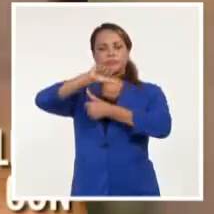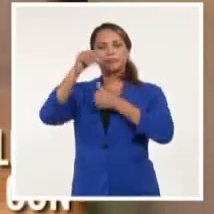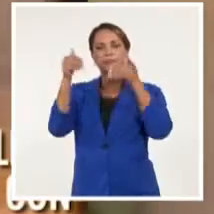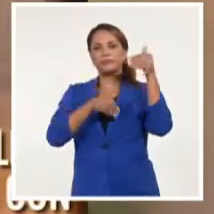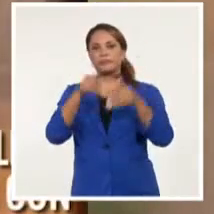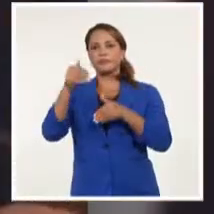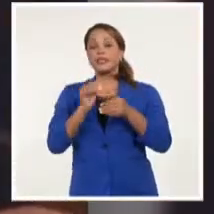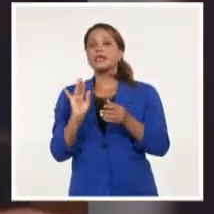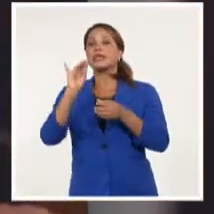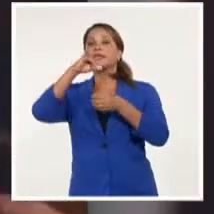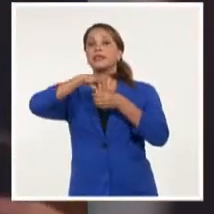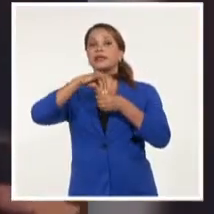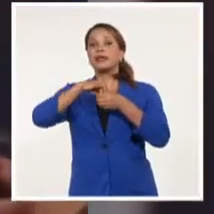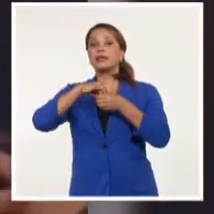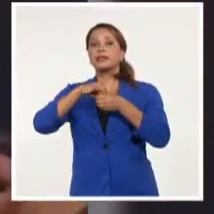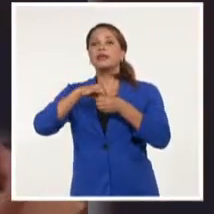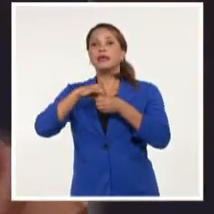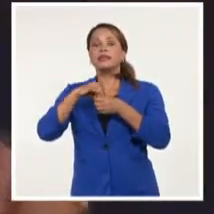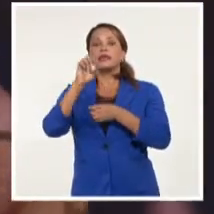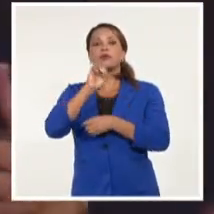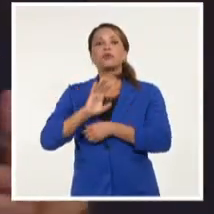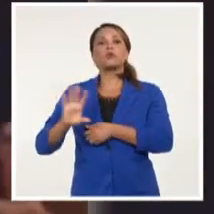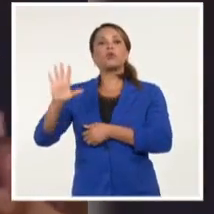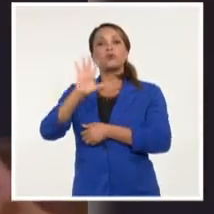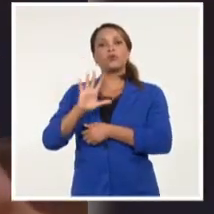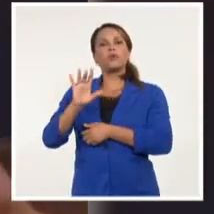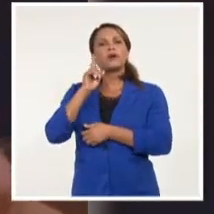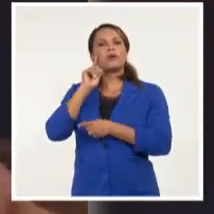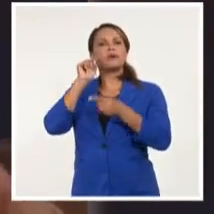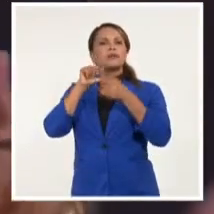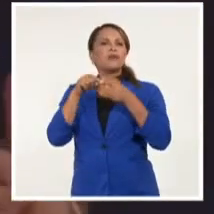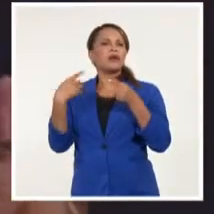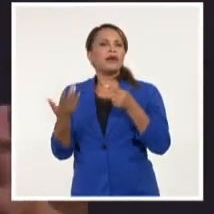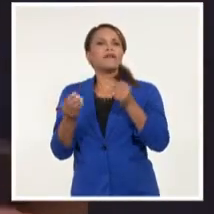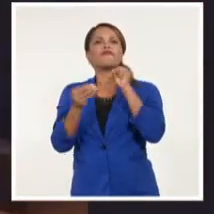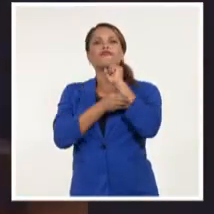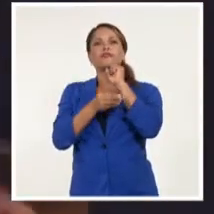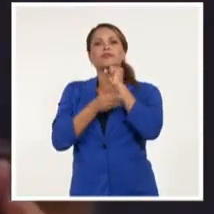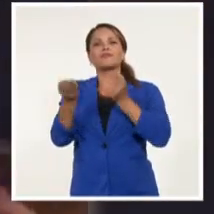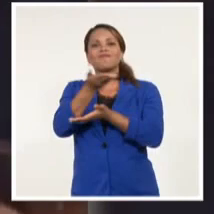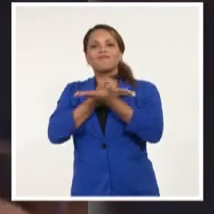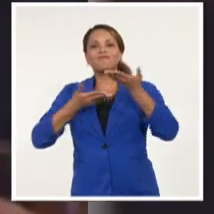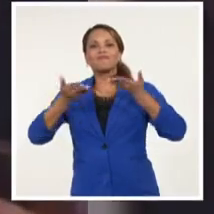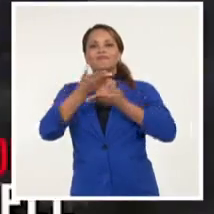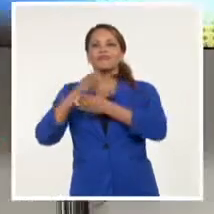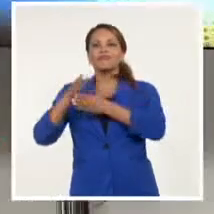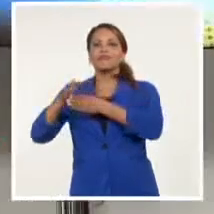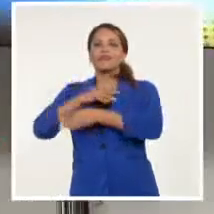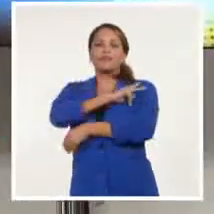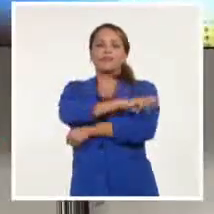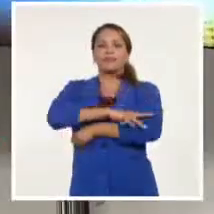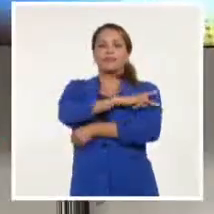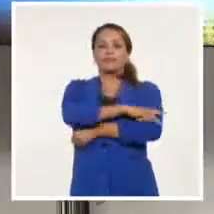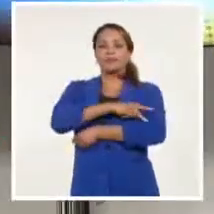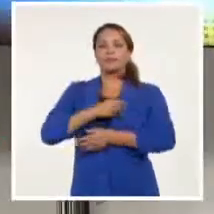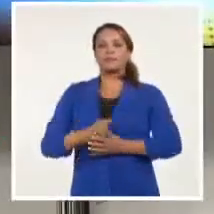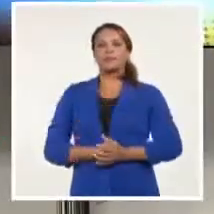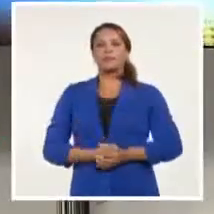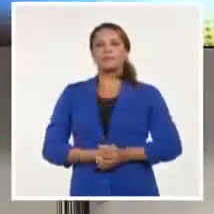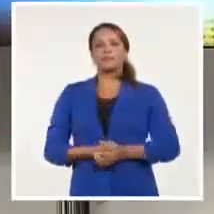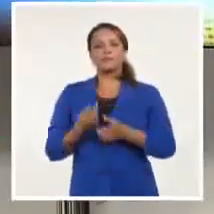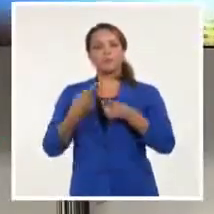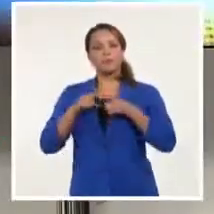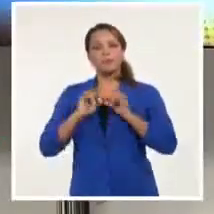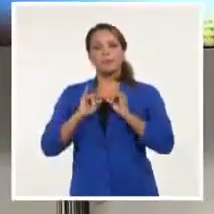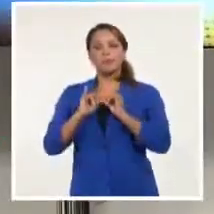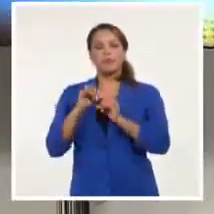los integrantes de la Unión Europea, con el propósito de fortalecer el intercambio entre ambos bloques. Vamos a continuar